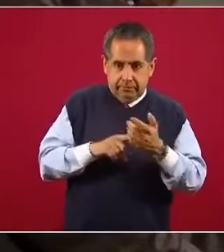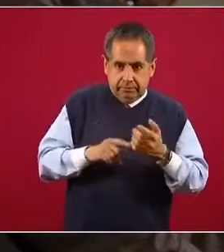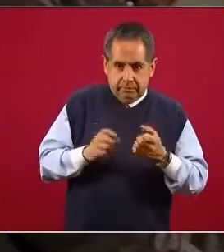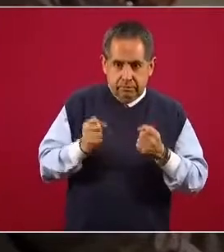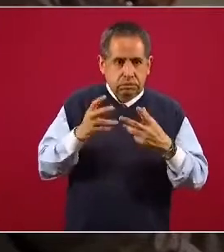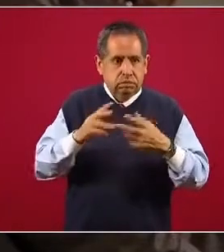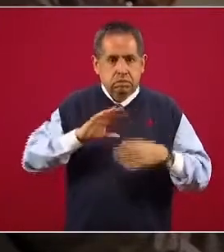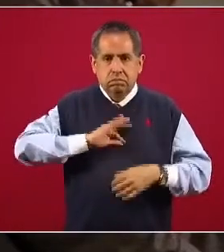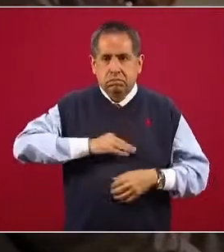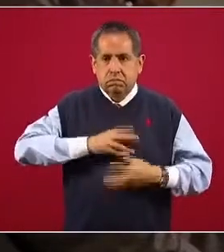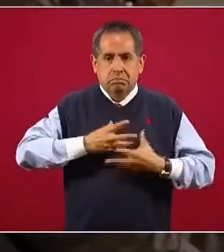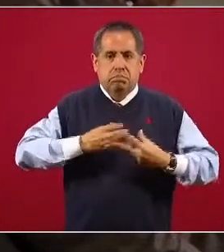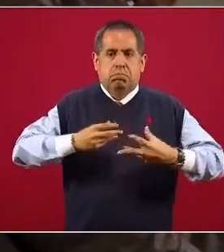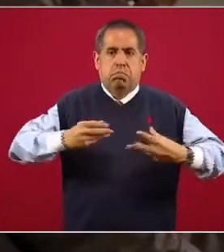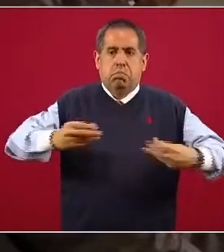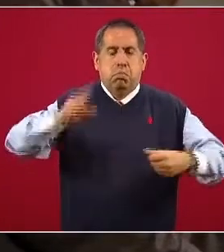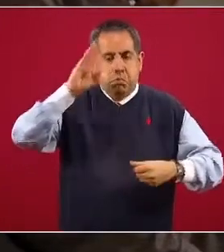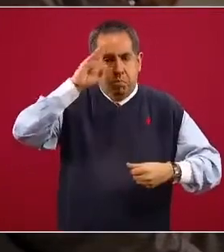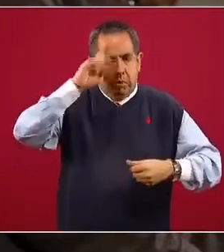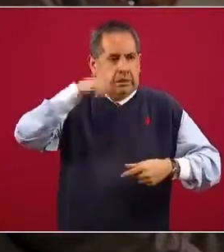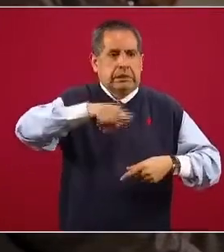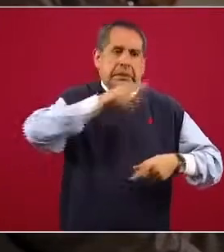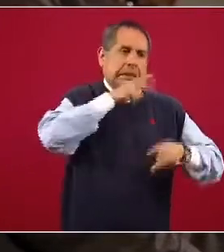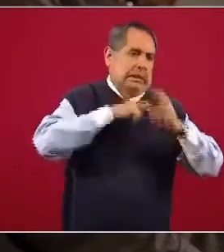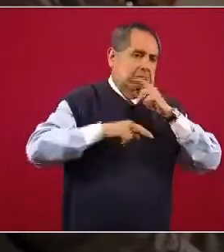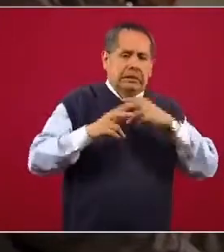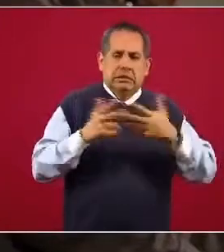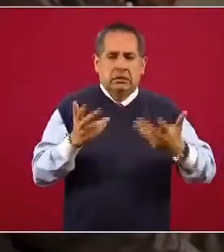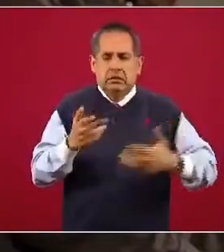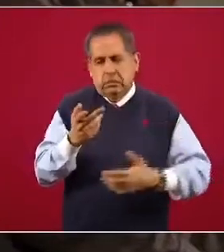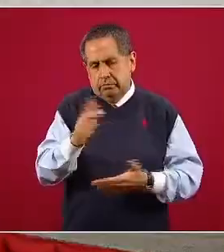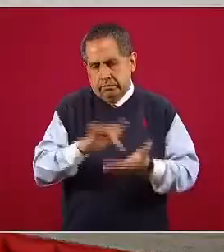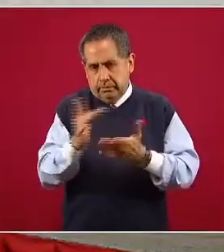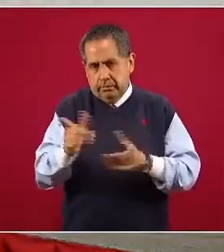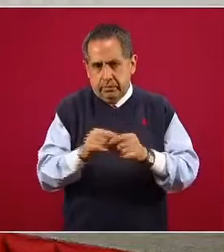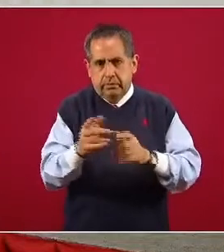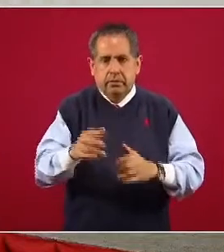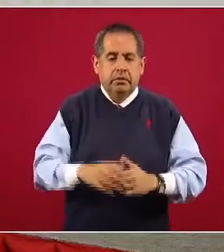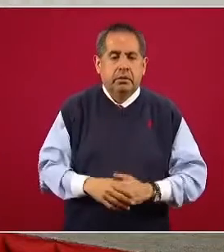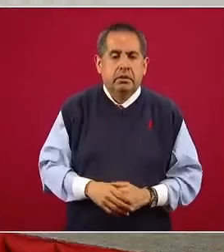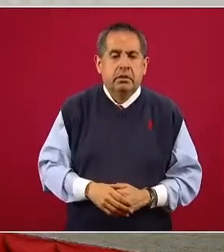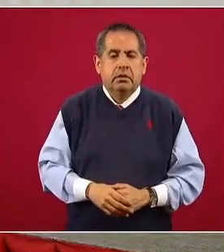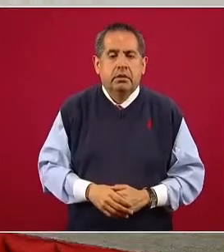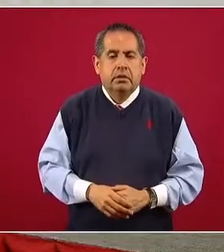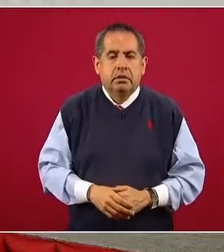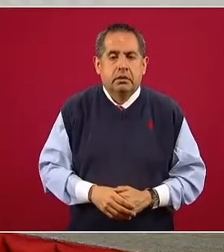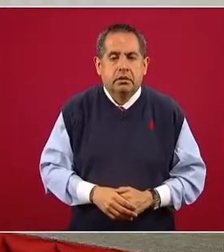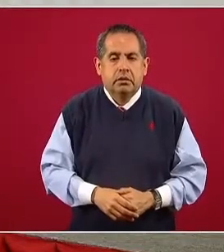hay más contagios cada día. Esa es la inquietud básicamente. Gracias. Muchas gracias.